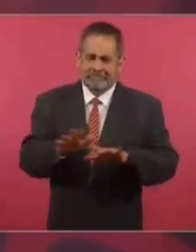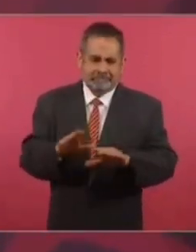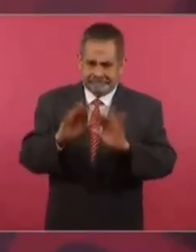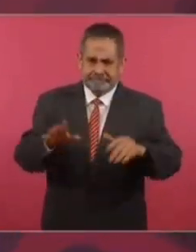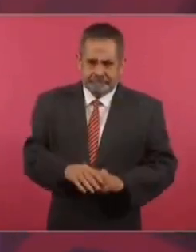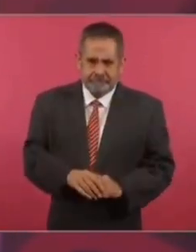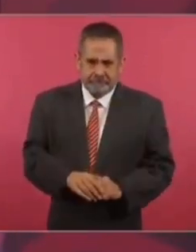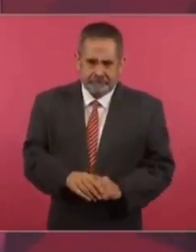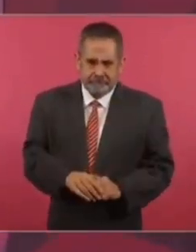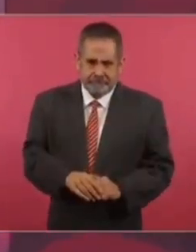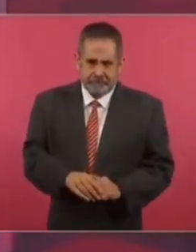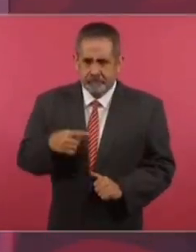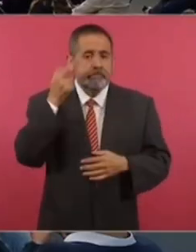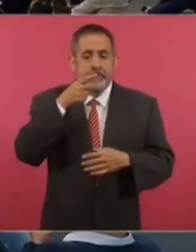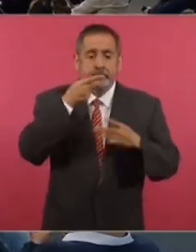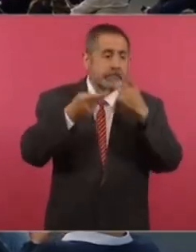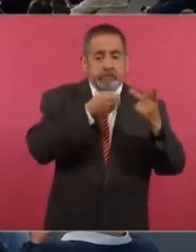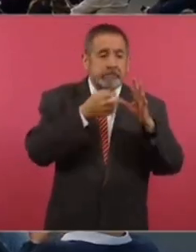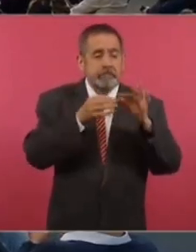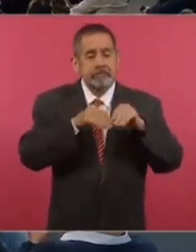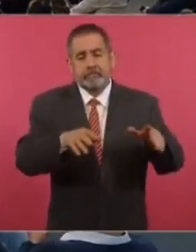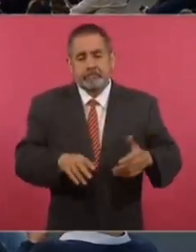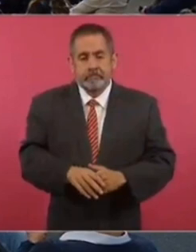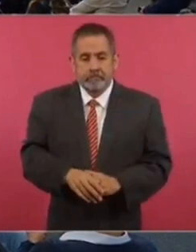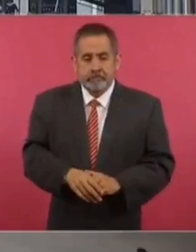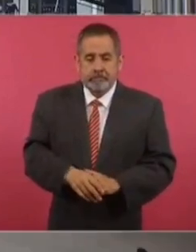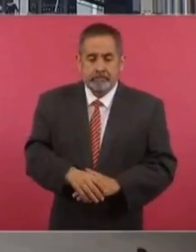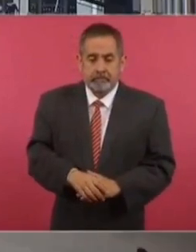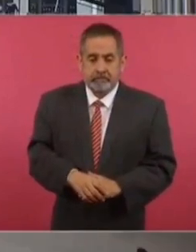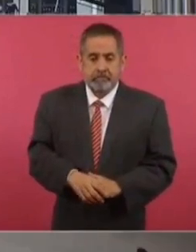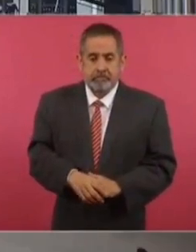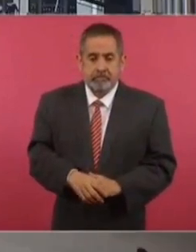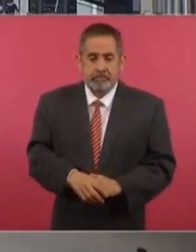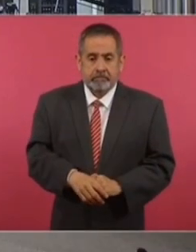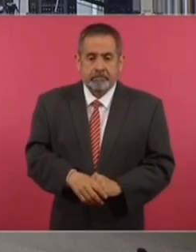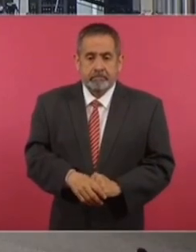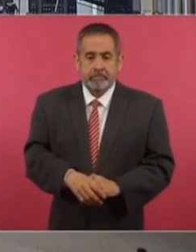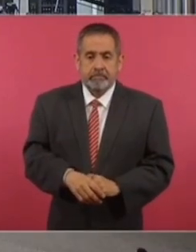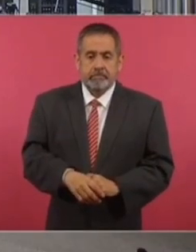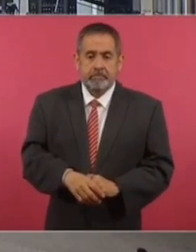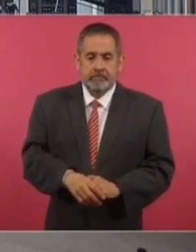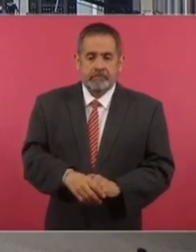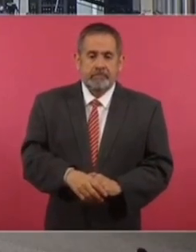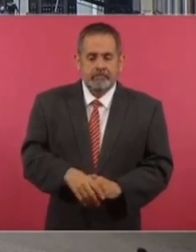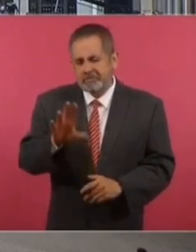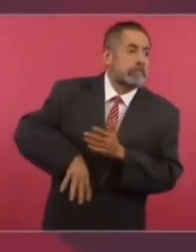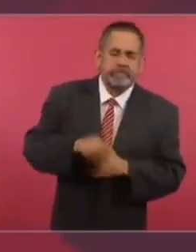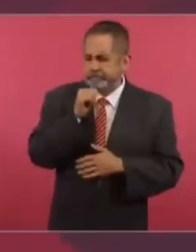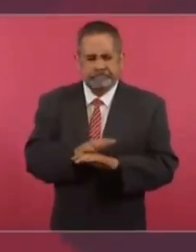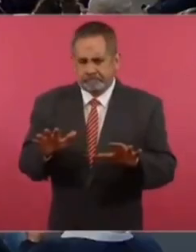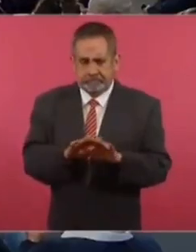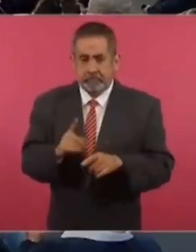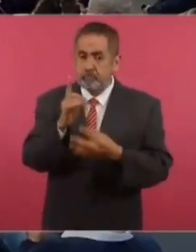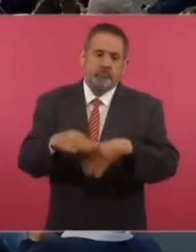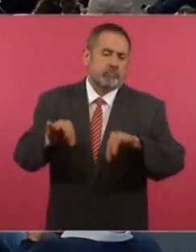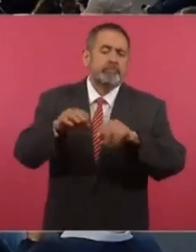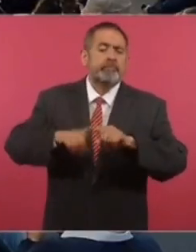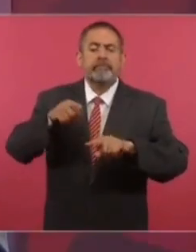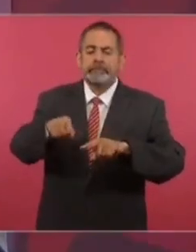que quede claro. No somos tapadera. El gobernador sí dijo que el gobierno federal haga su trabajo, pero ¿y cuándo lo hace? No, pero ya no nos metamos en eso. Y lo que nos importa